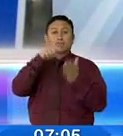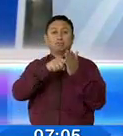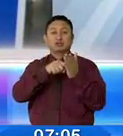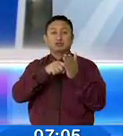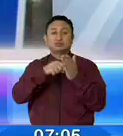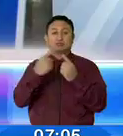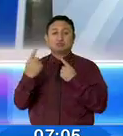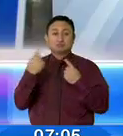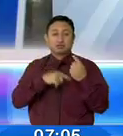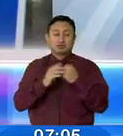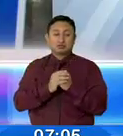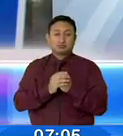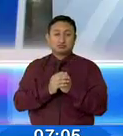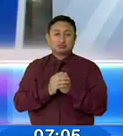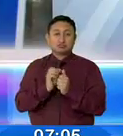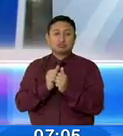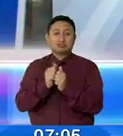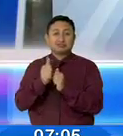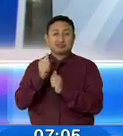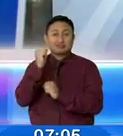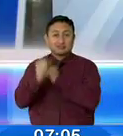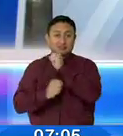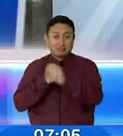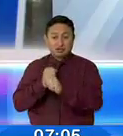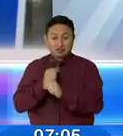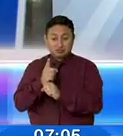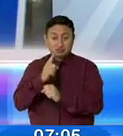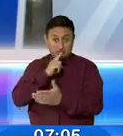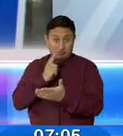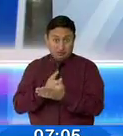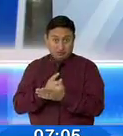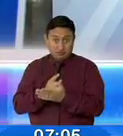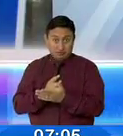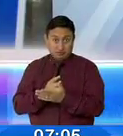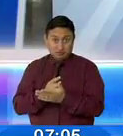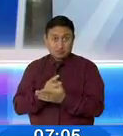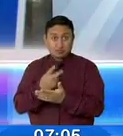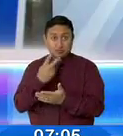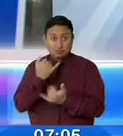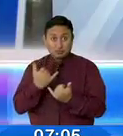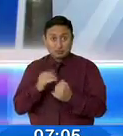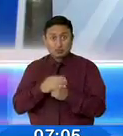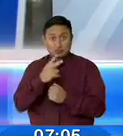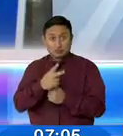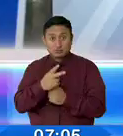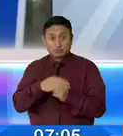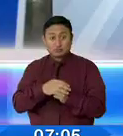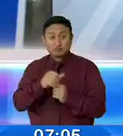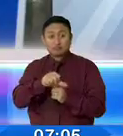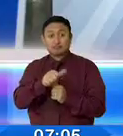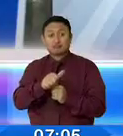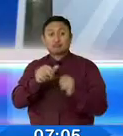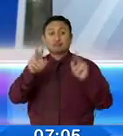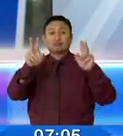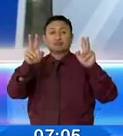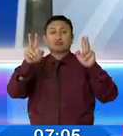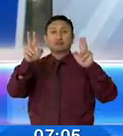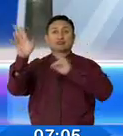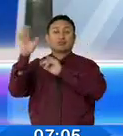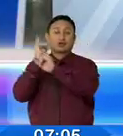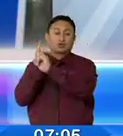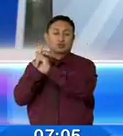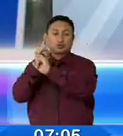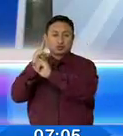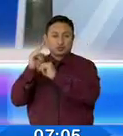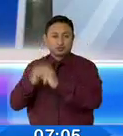año. Entonces, que esa cifra realmente no refleja la realidad, porque si usted habla con otras entidades competentes que están en